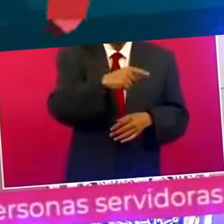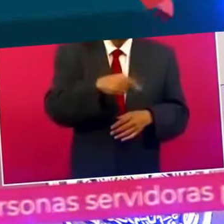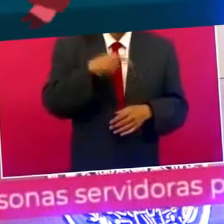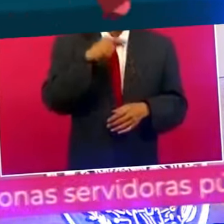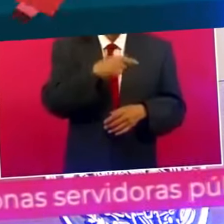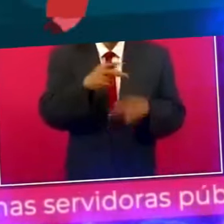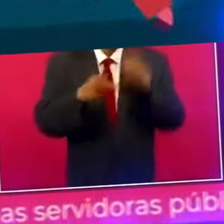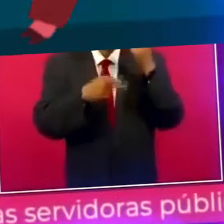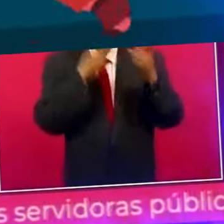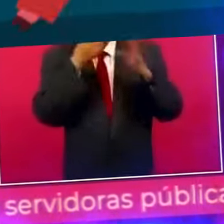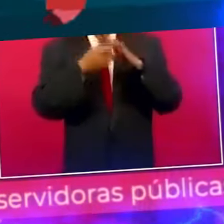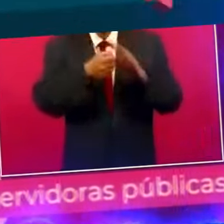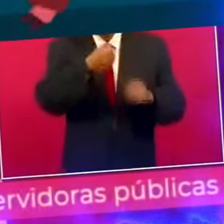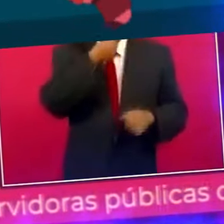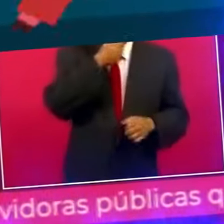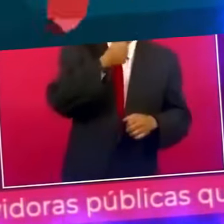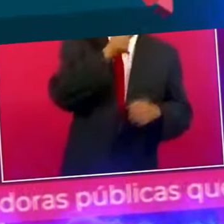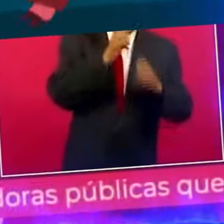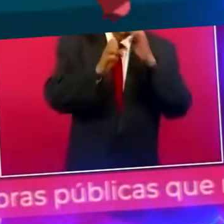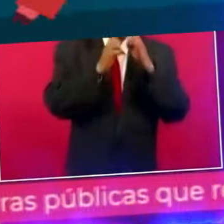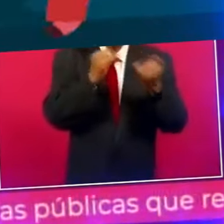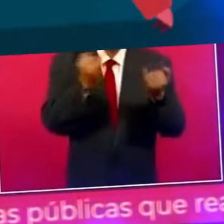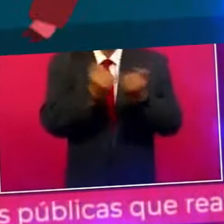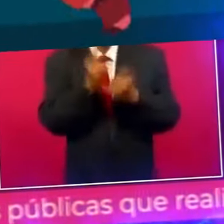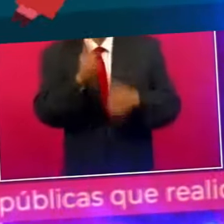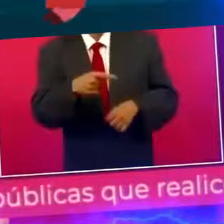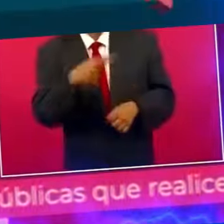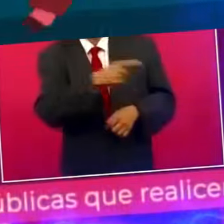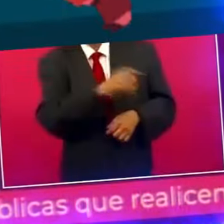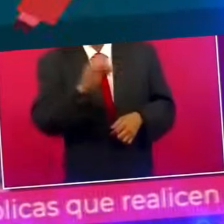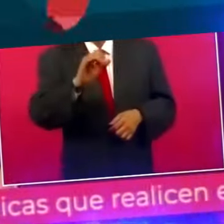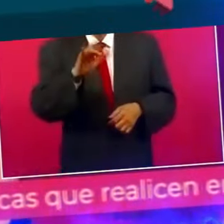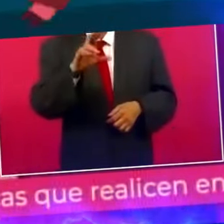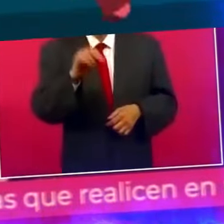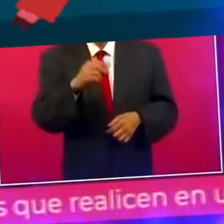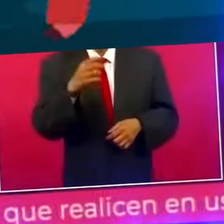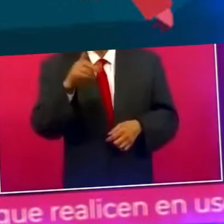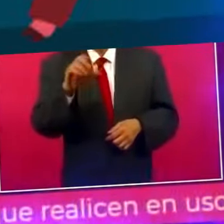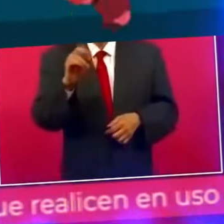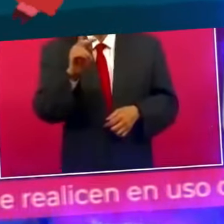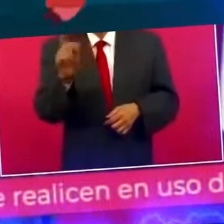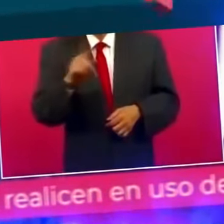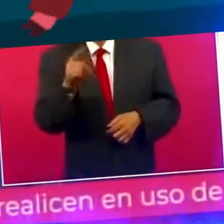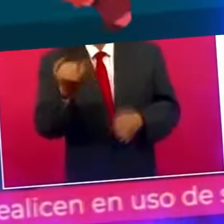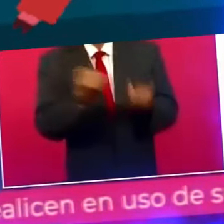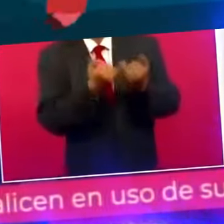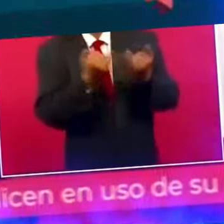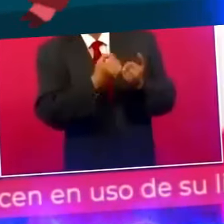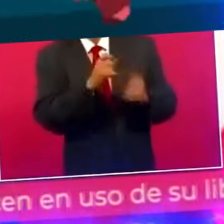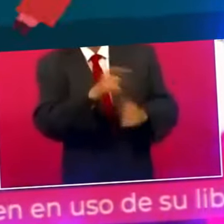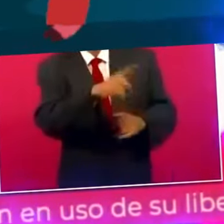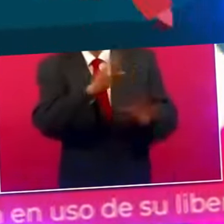estaba en un reportaje, igual que Ciro y que López Dóriga y que